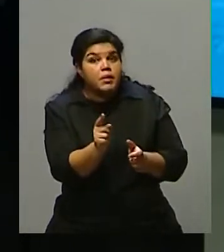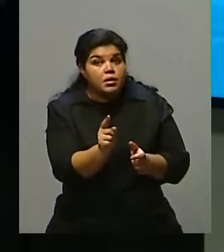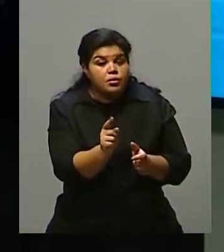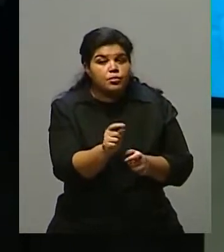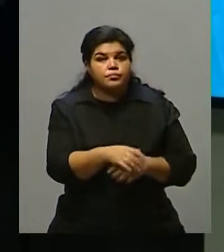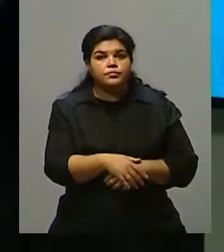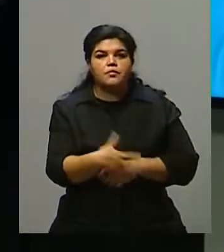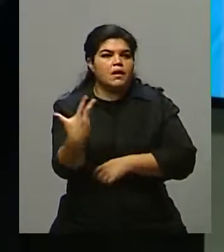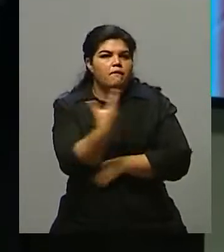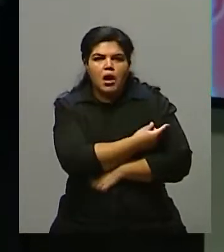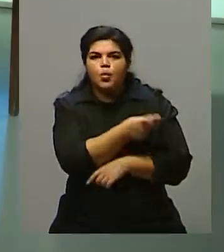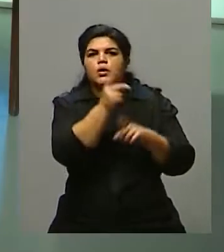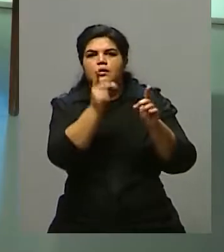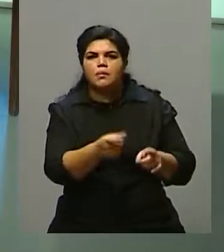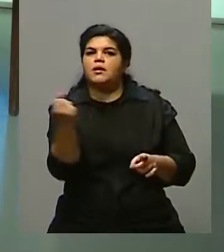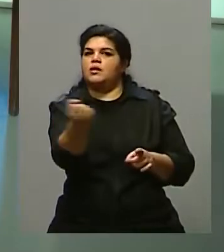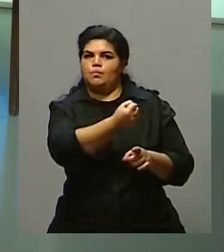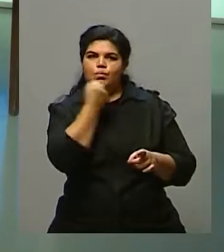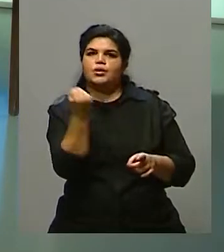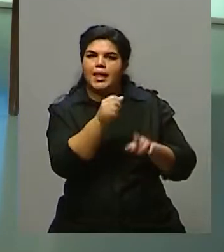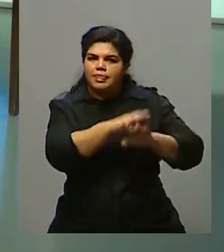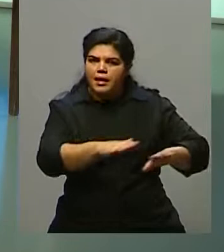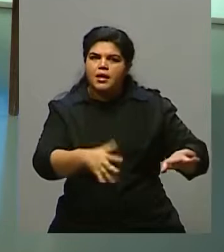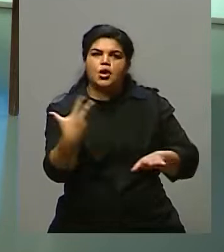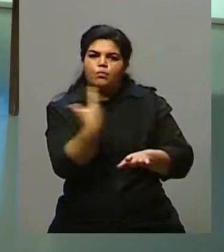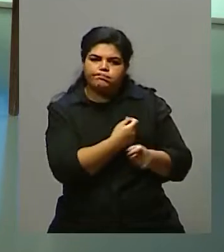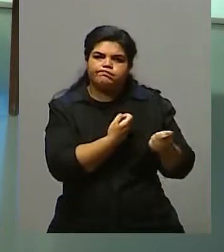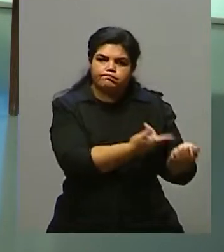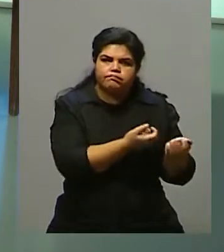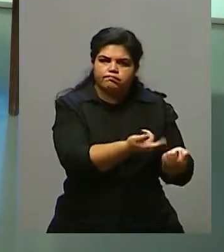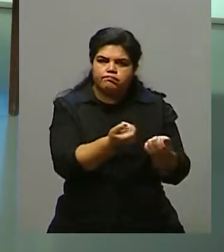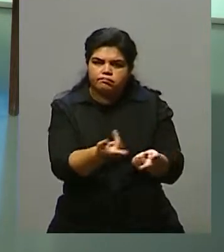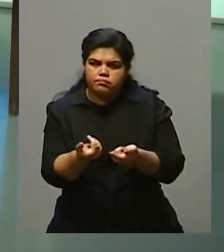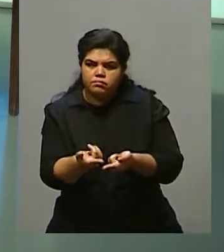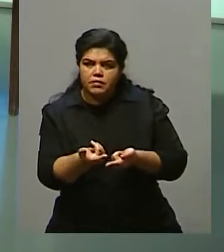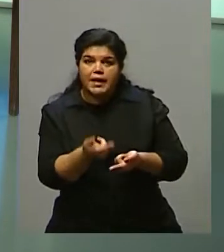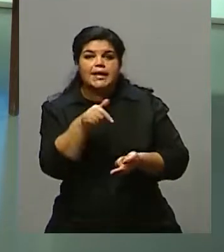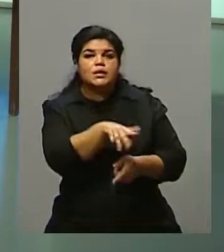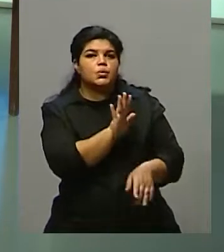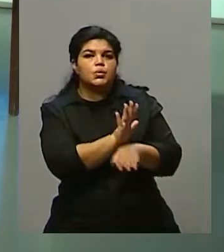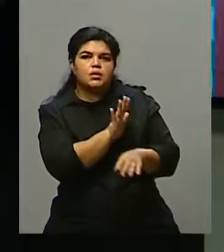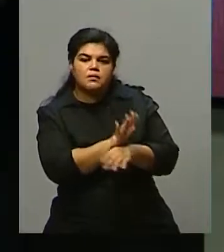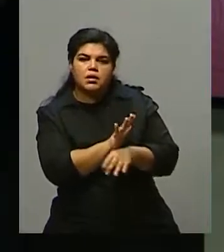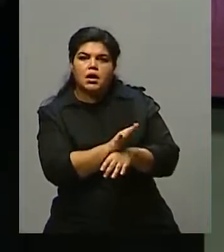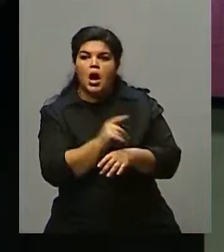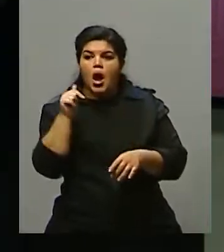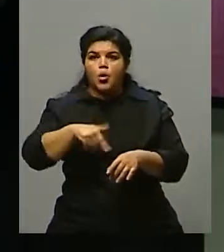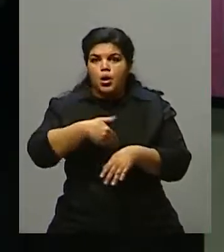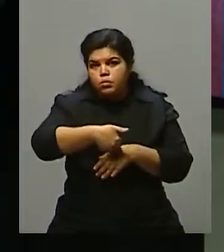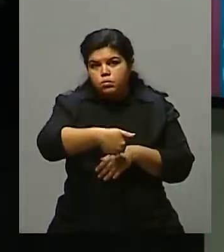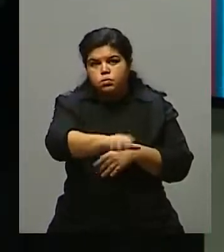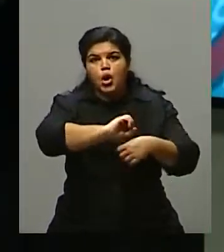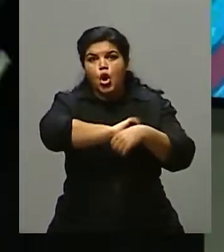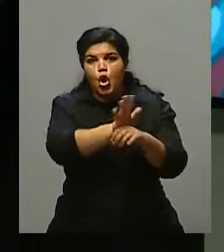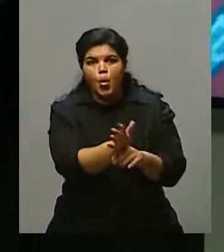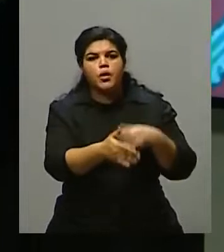la vacunación también ha ejercido un factor muy determinante, ¿no? En esto de seguir con pandemia, seguir con COVID, con esa